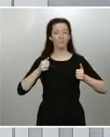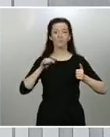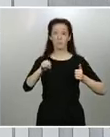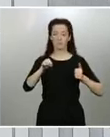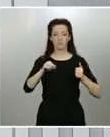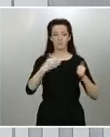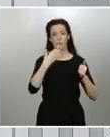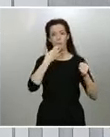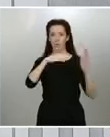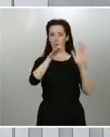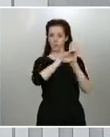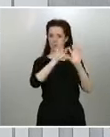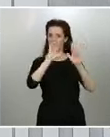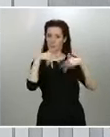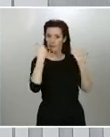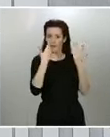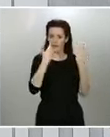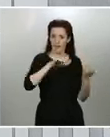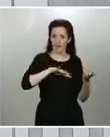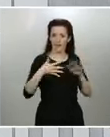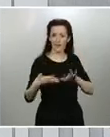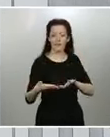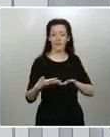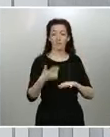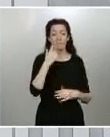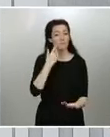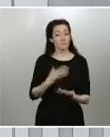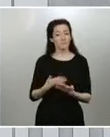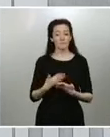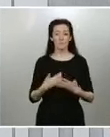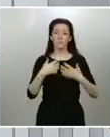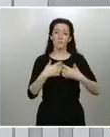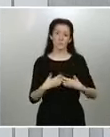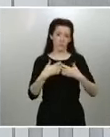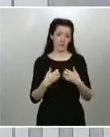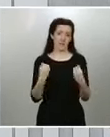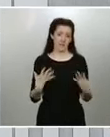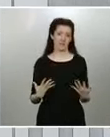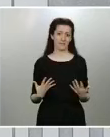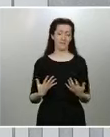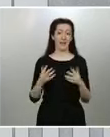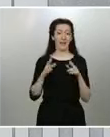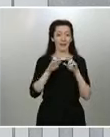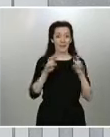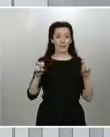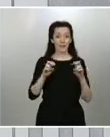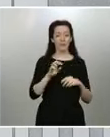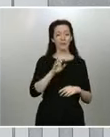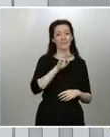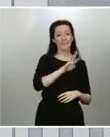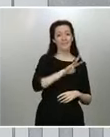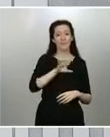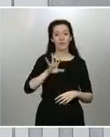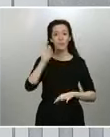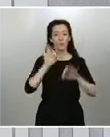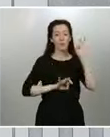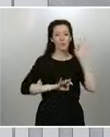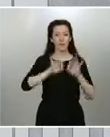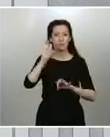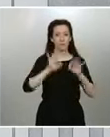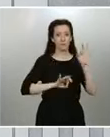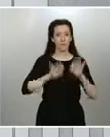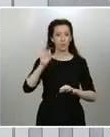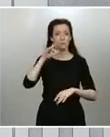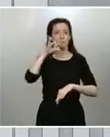que ha demostrado que funciona pasamos de incrementos del 35% de nuevos contagiados diarios al